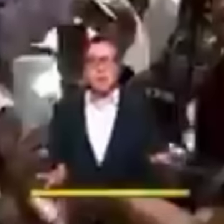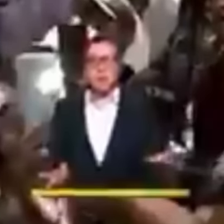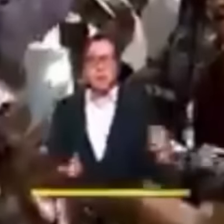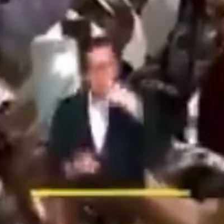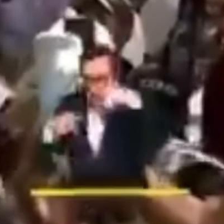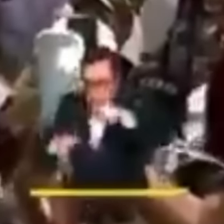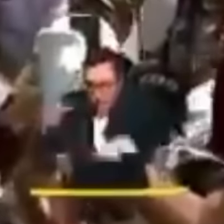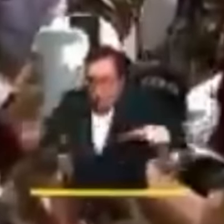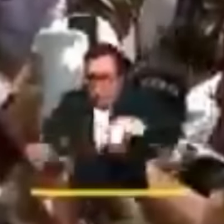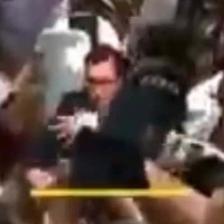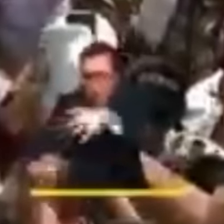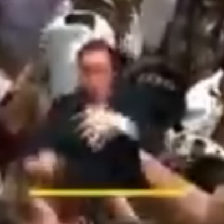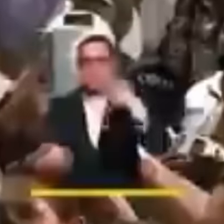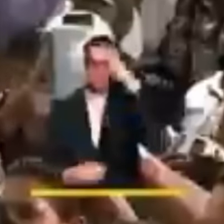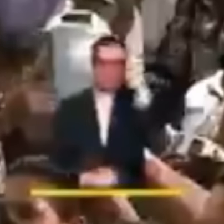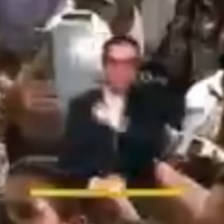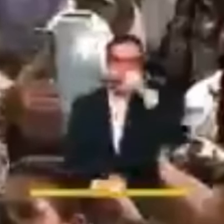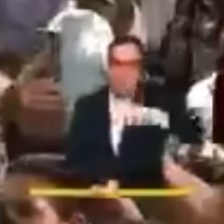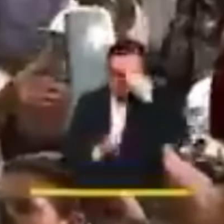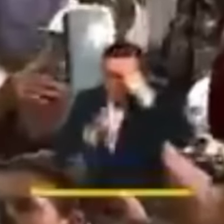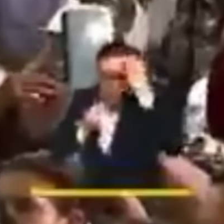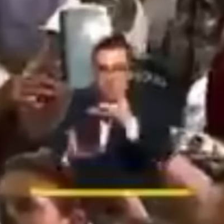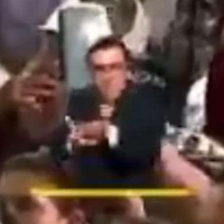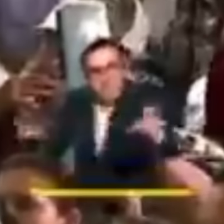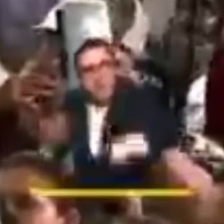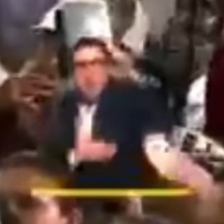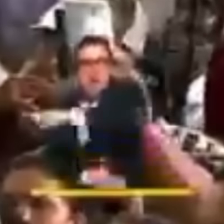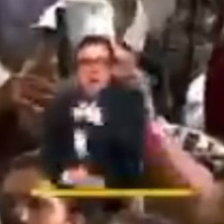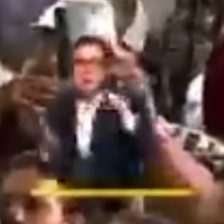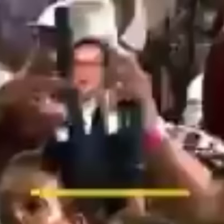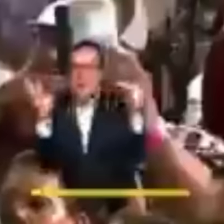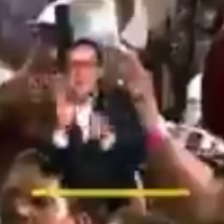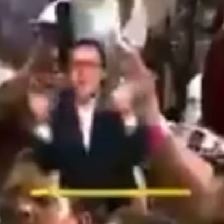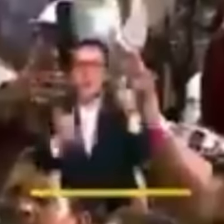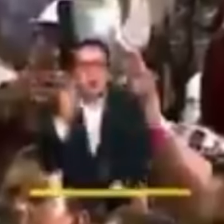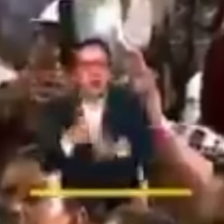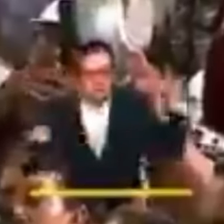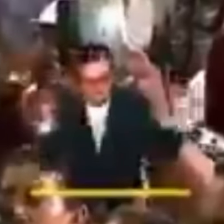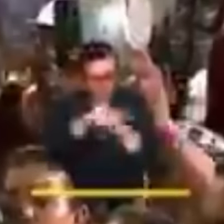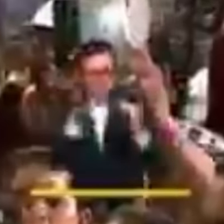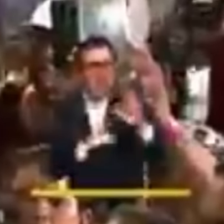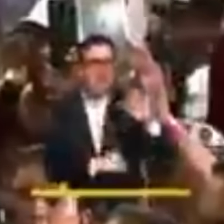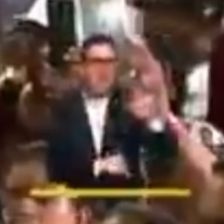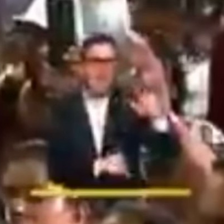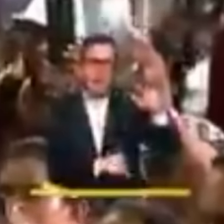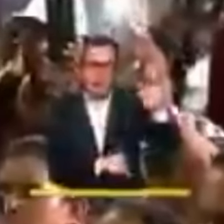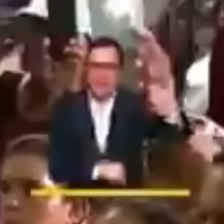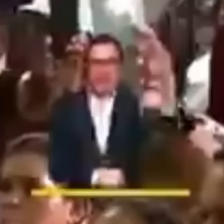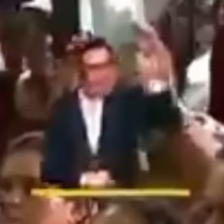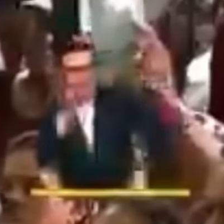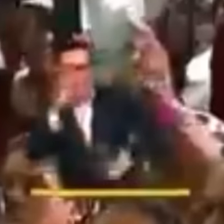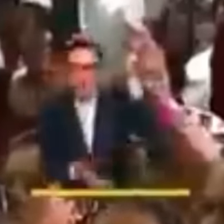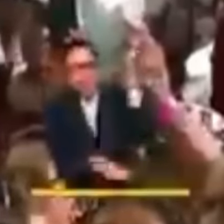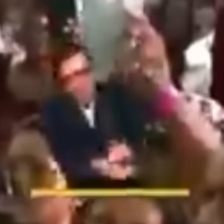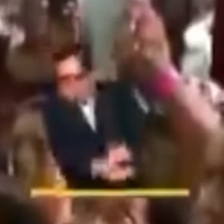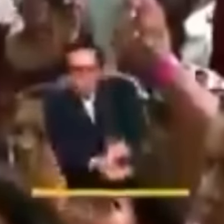pueblo tiene el poder aquí el ejército obedece al pueblo y eso significa que las vías de tierra alta se liberan para el pueblo